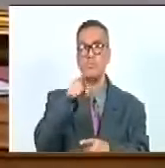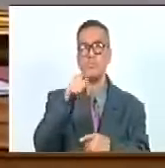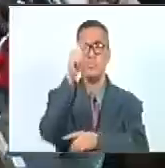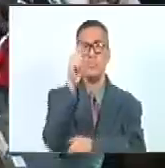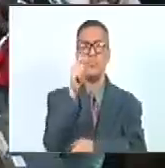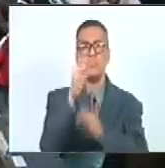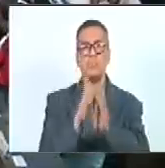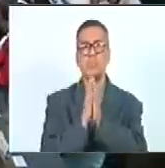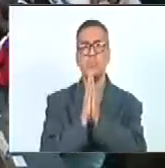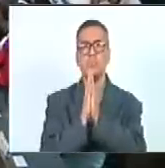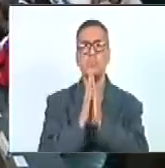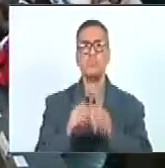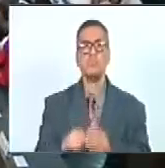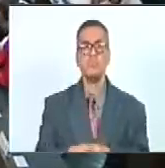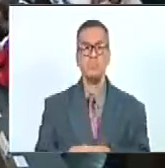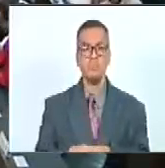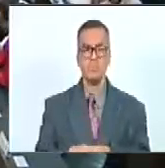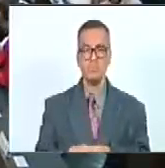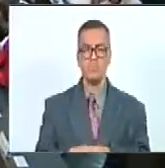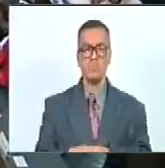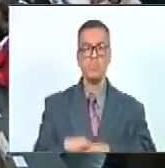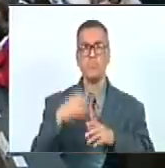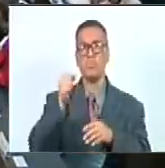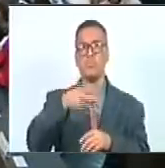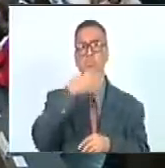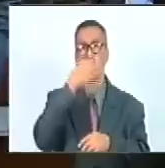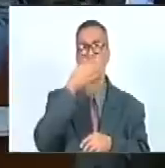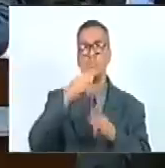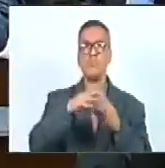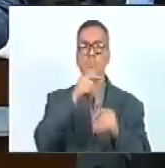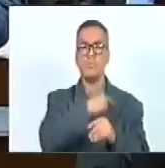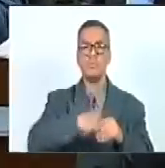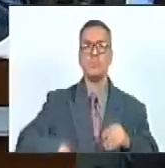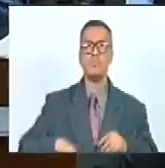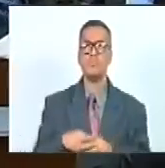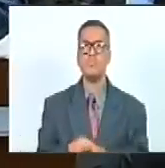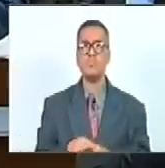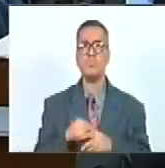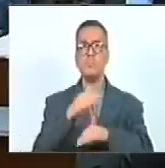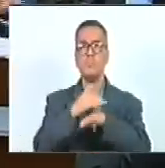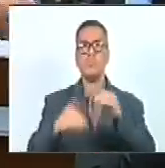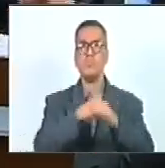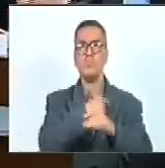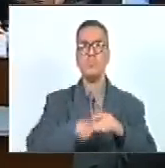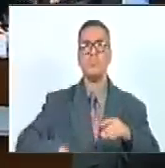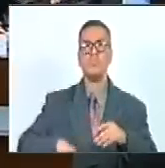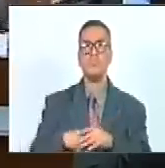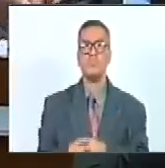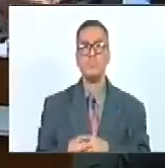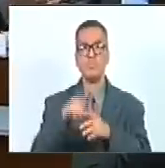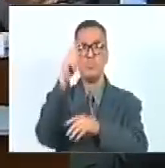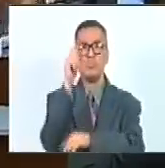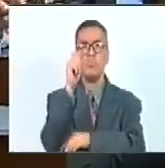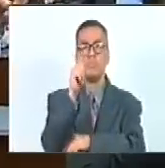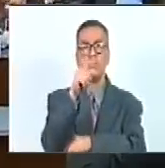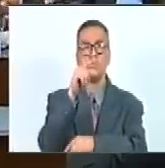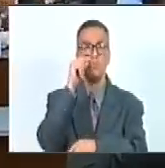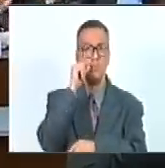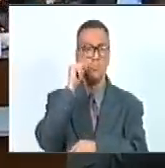favor. Feliz tarde, presidente, vicepresidenta, diputadas, diputados.